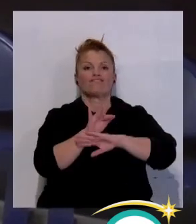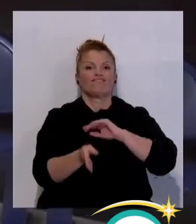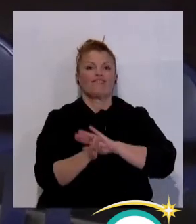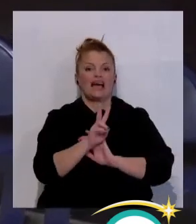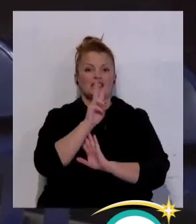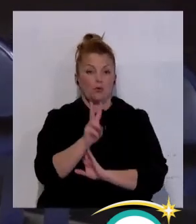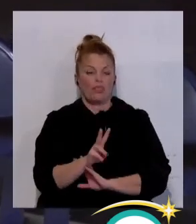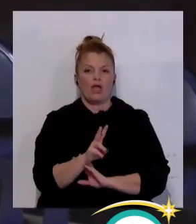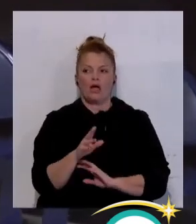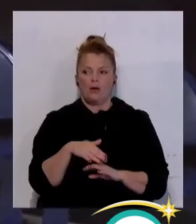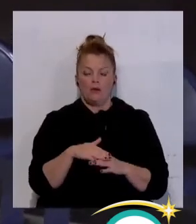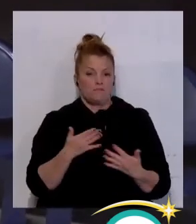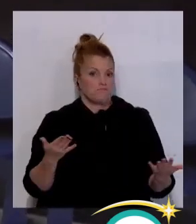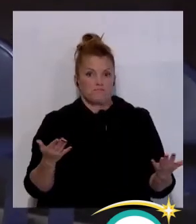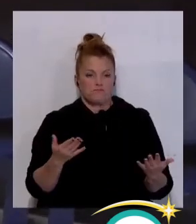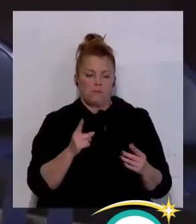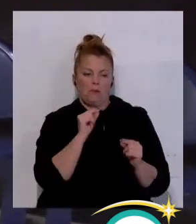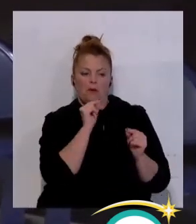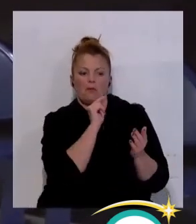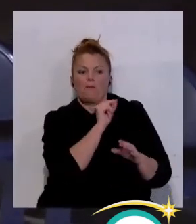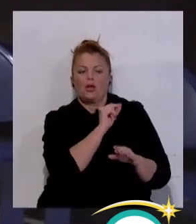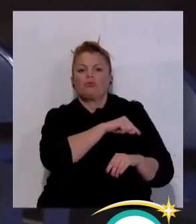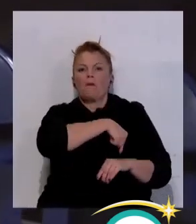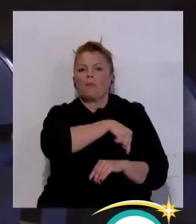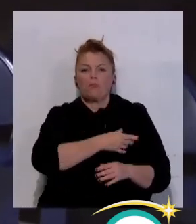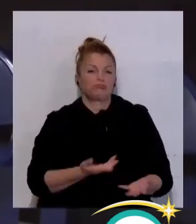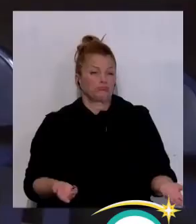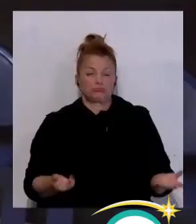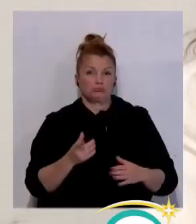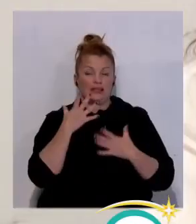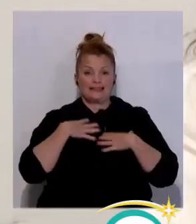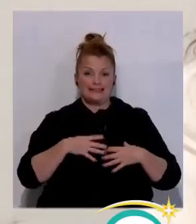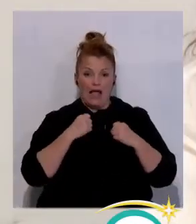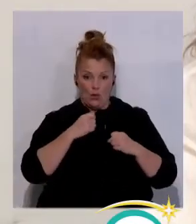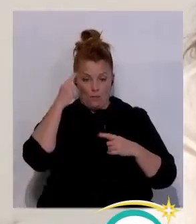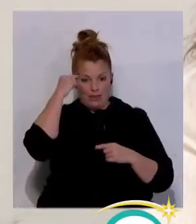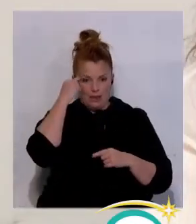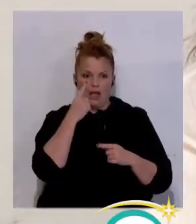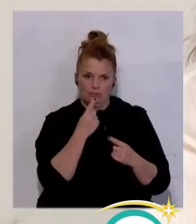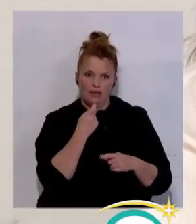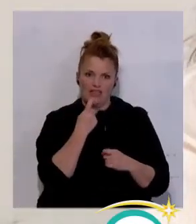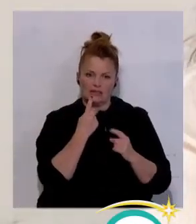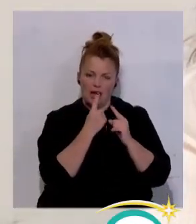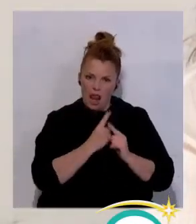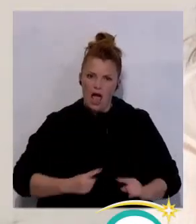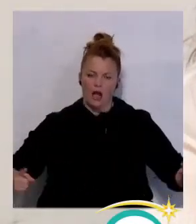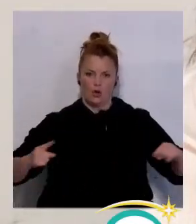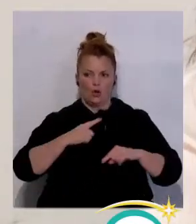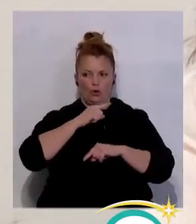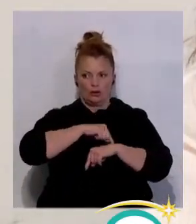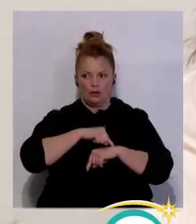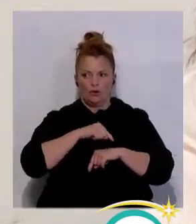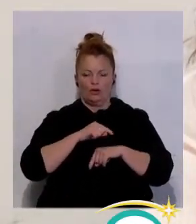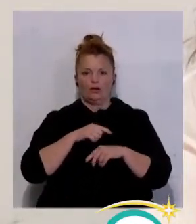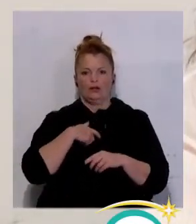cuántos minutos conllevan, no sé si entendéis que la salud mental necesita un tiempo mayor que si yo llego